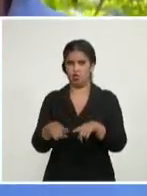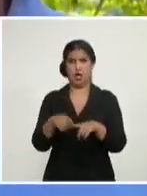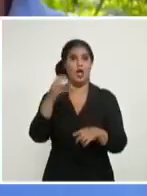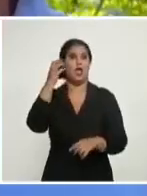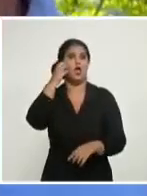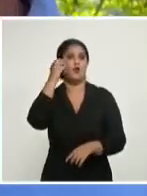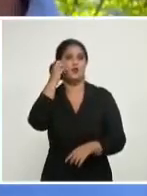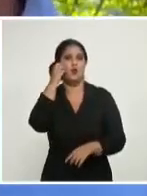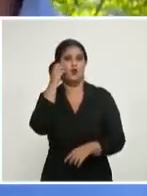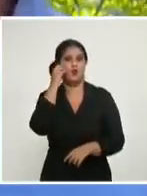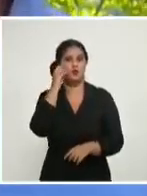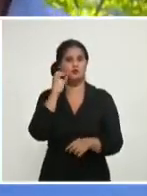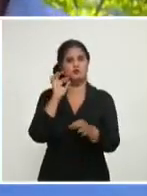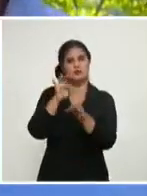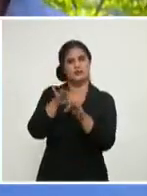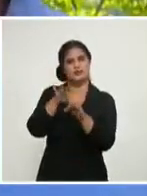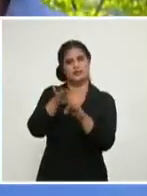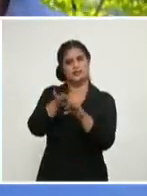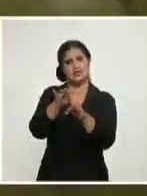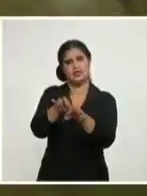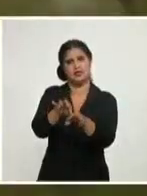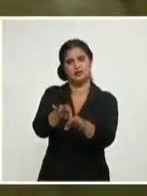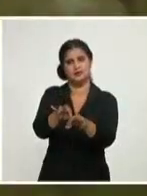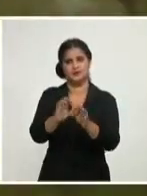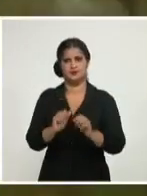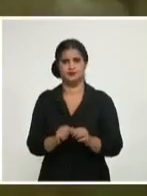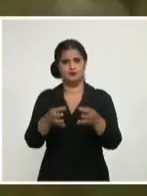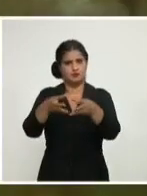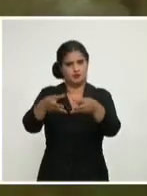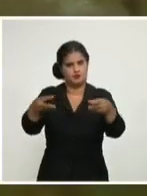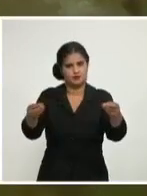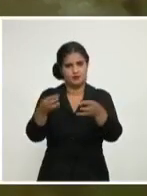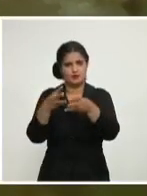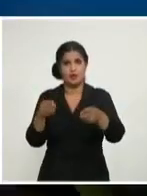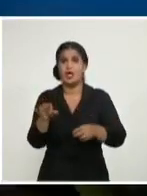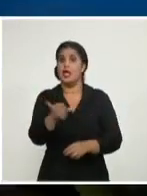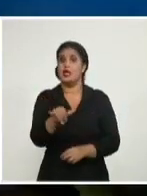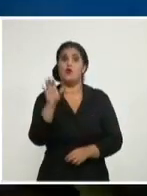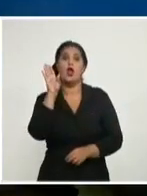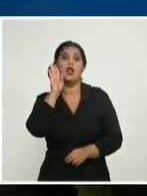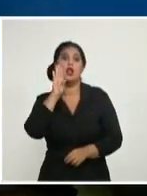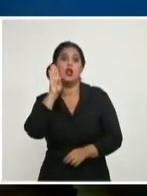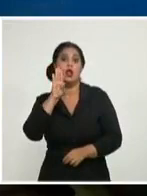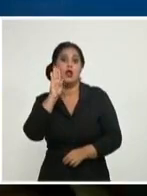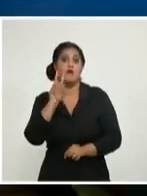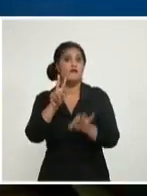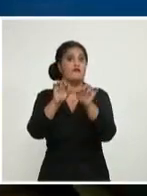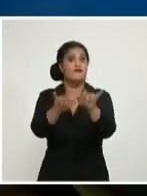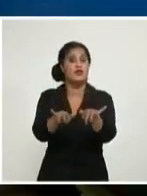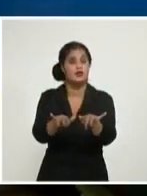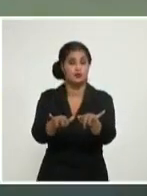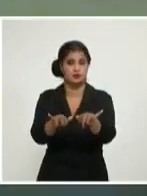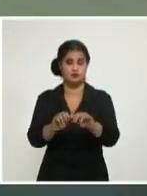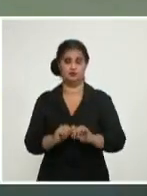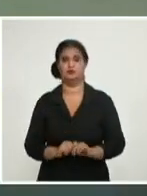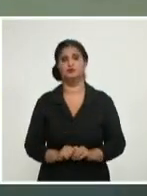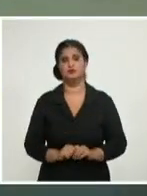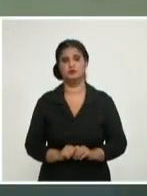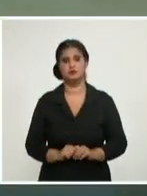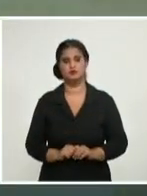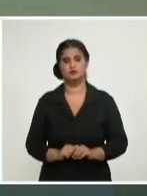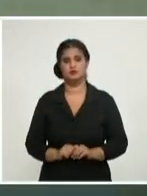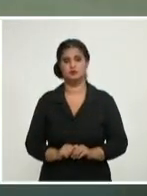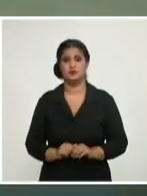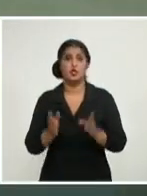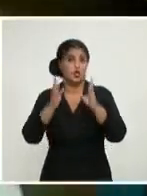control del lepidóptero y mosca blanca, en calabaza, en tomate, en frijol, en el arroz. El Cofi